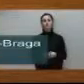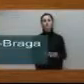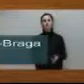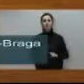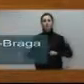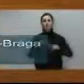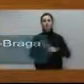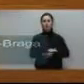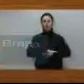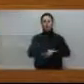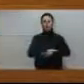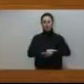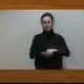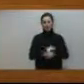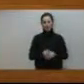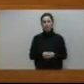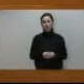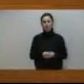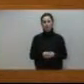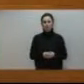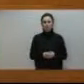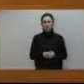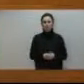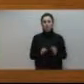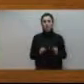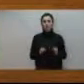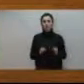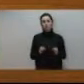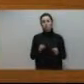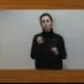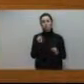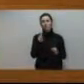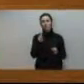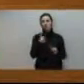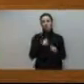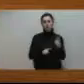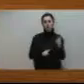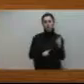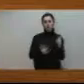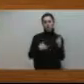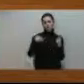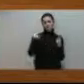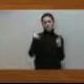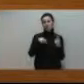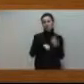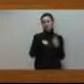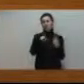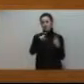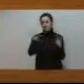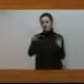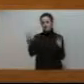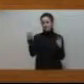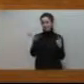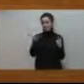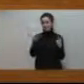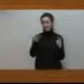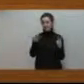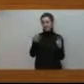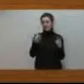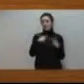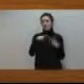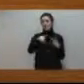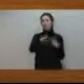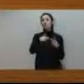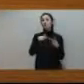al Gobierno en dos sentidos: lo que ha hecho en el pasado con la gestión de una empresa y lo que va a hacer